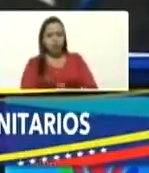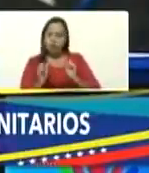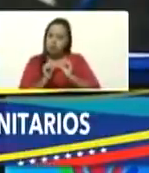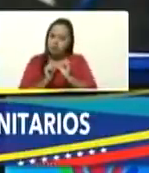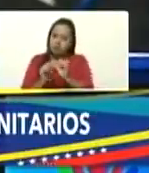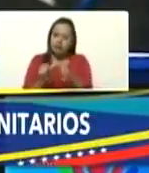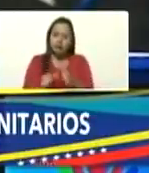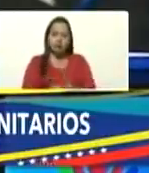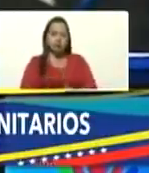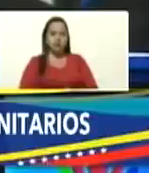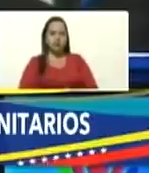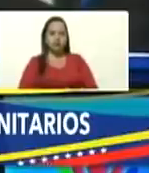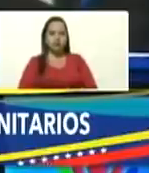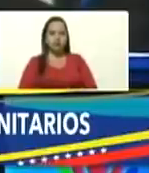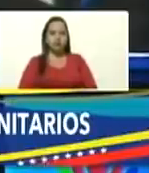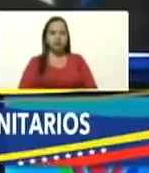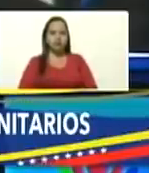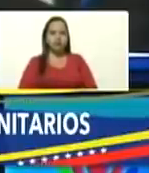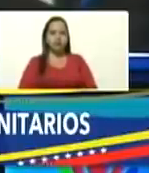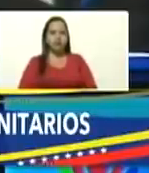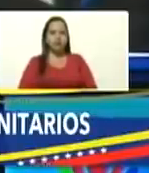permanente,